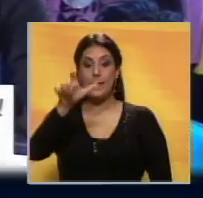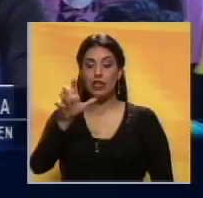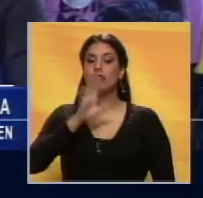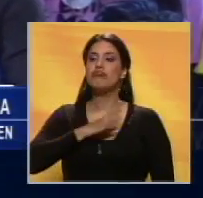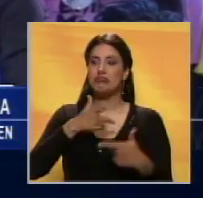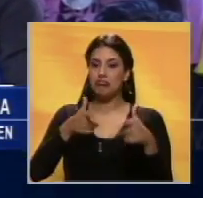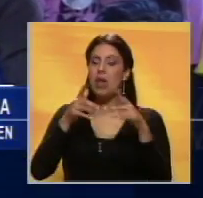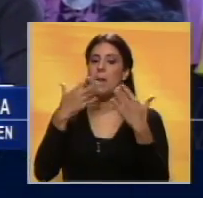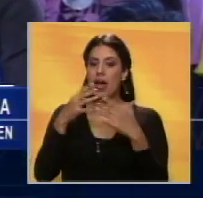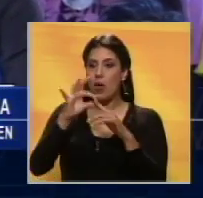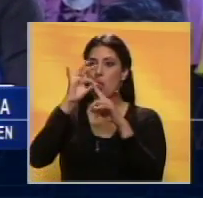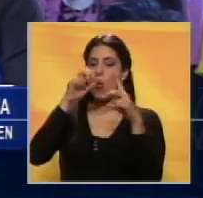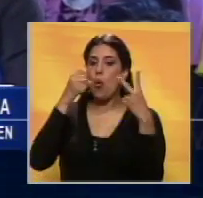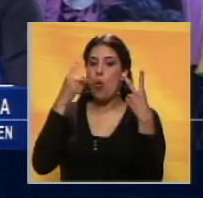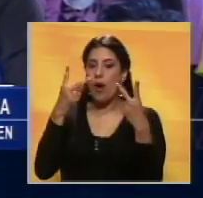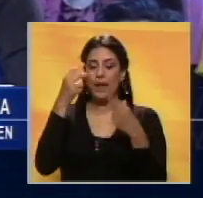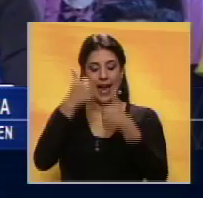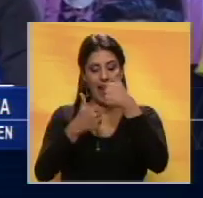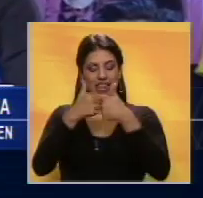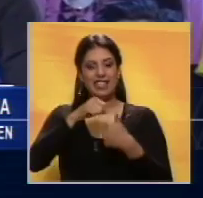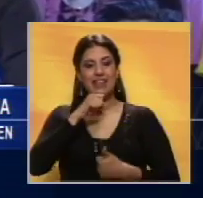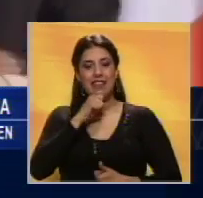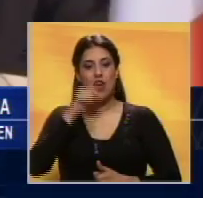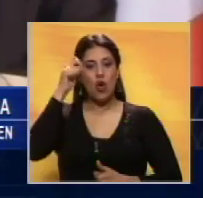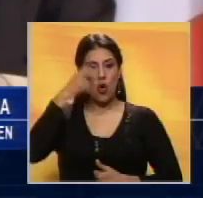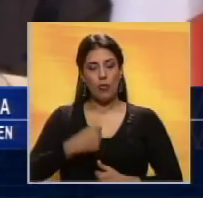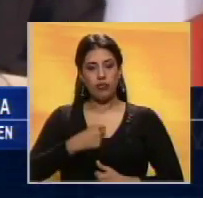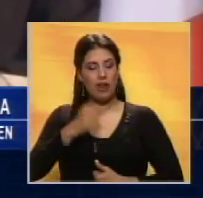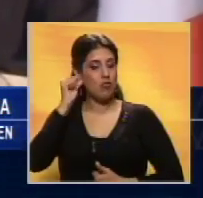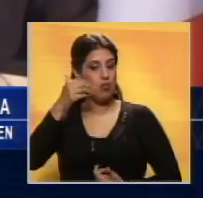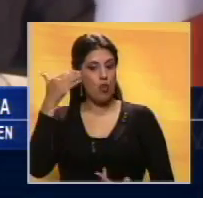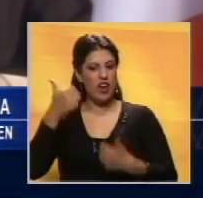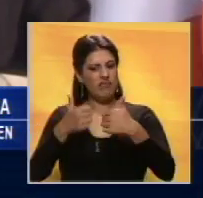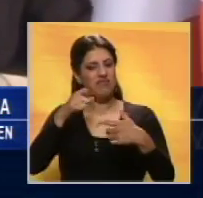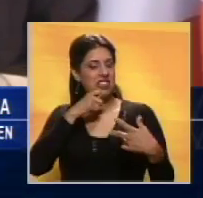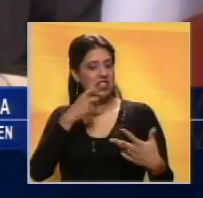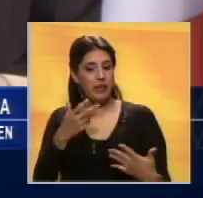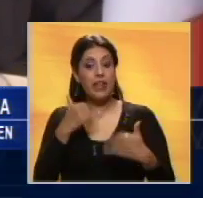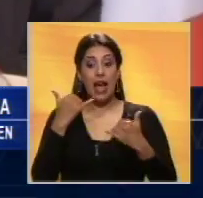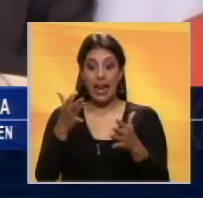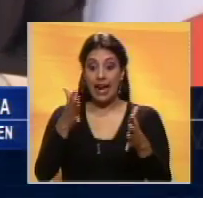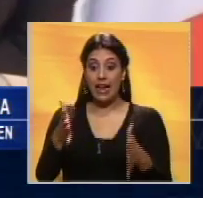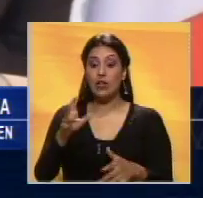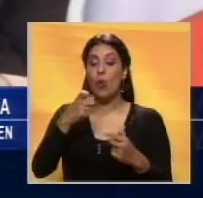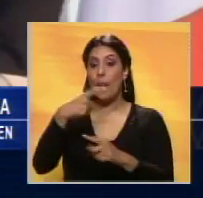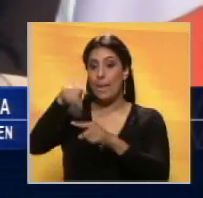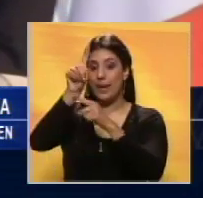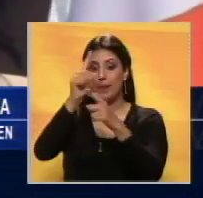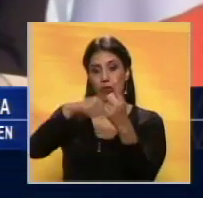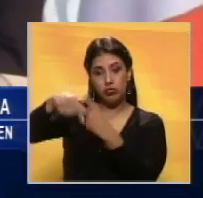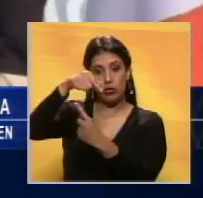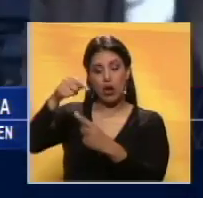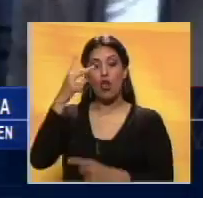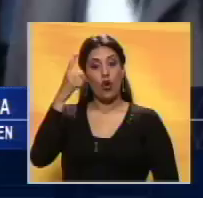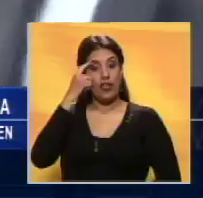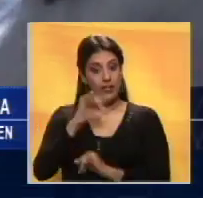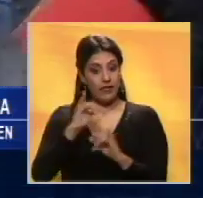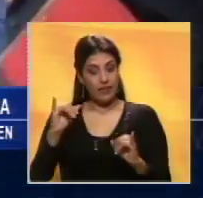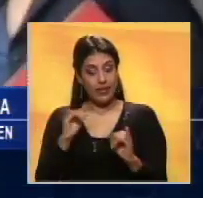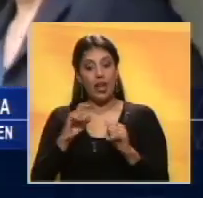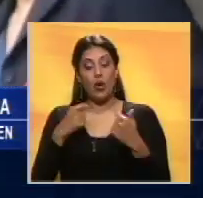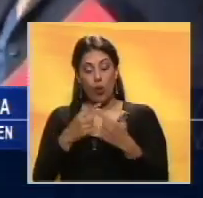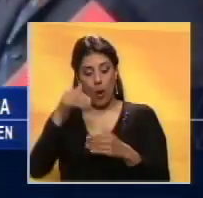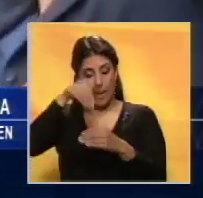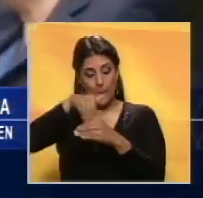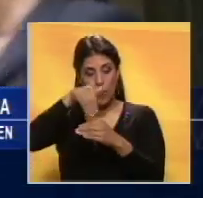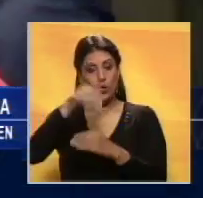están habilitados para elegir entre los candidatos Emmanuel Macron y Marine Le Pen, ganadores de la primera ronda. A 2 días del evento